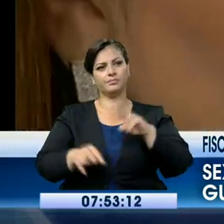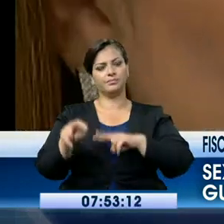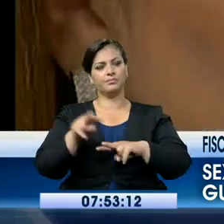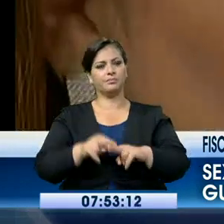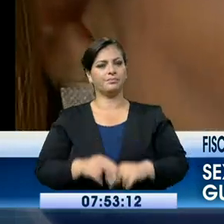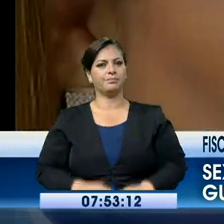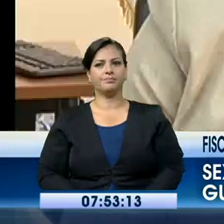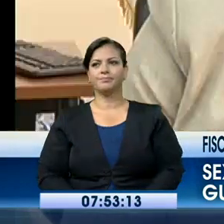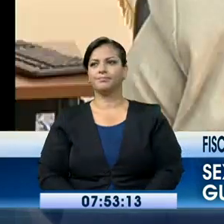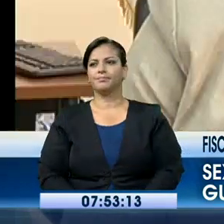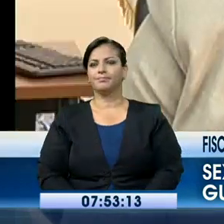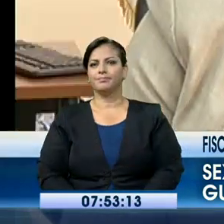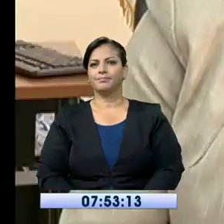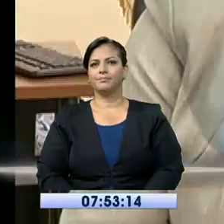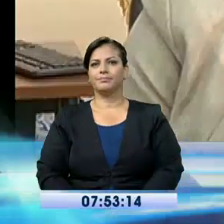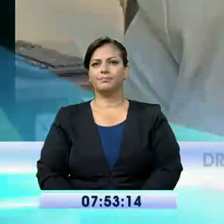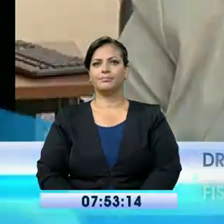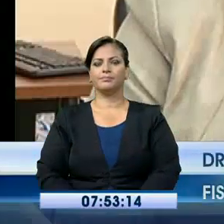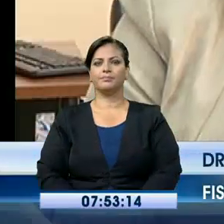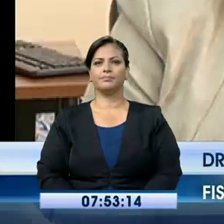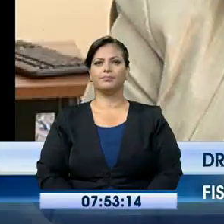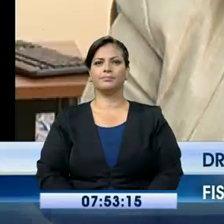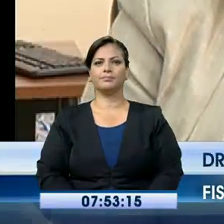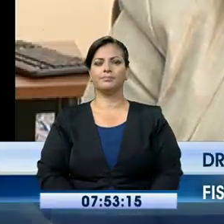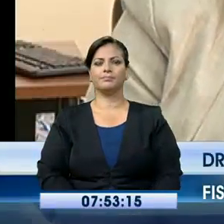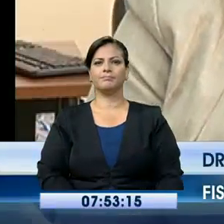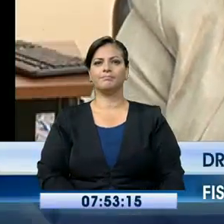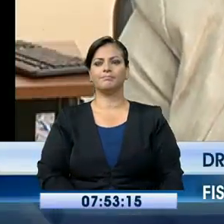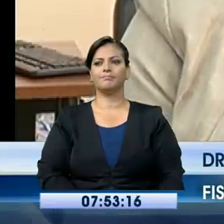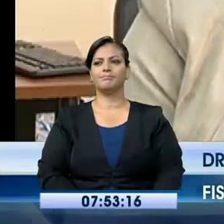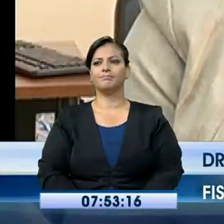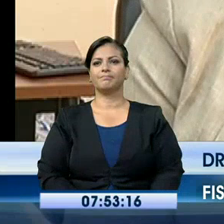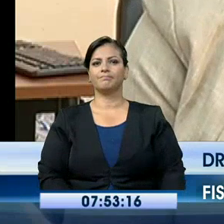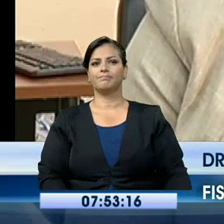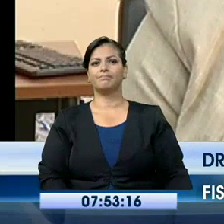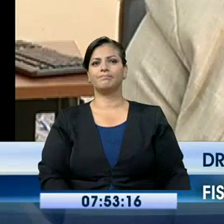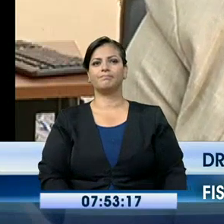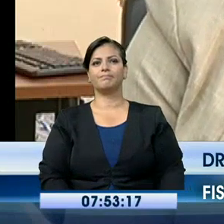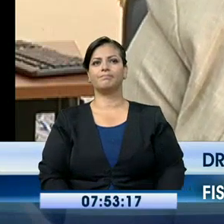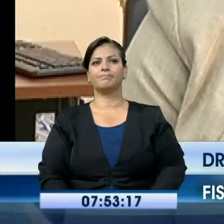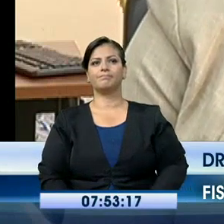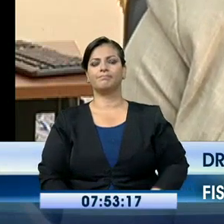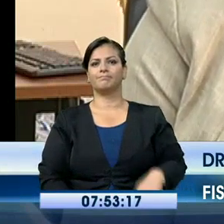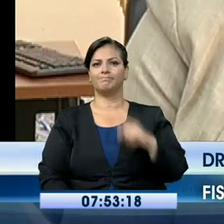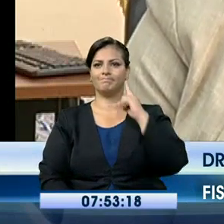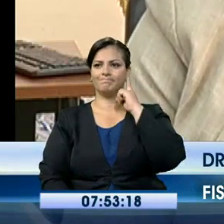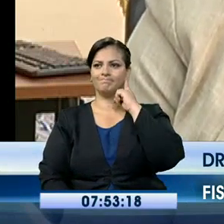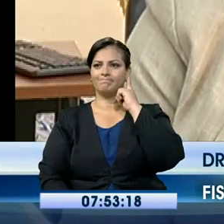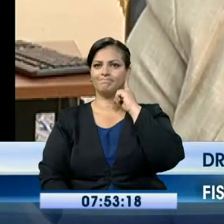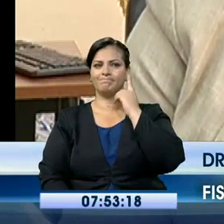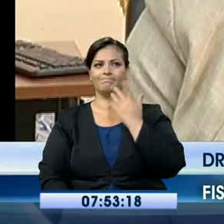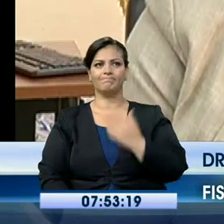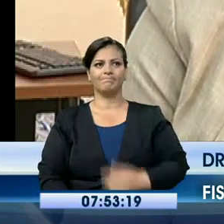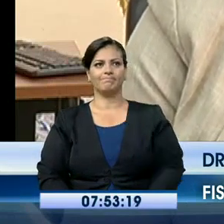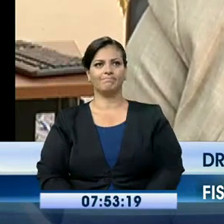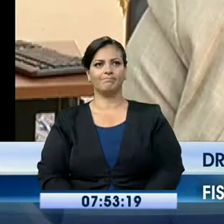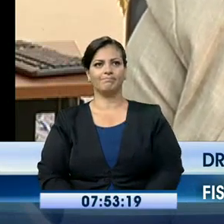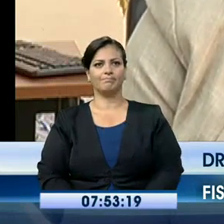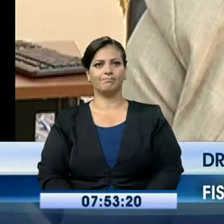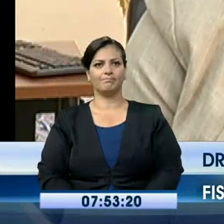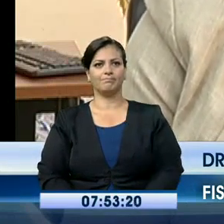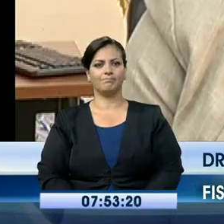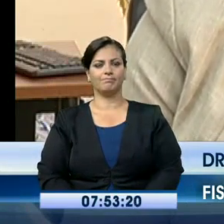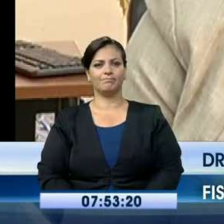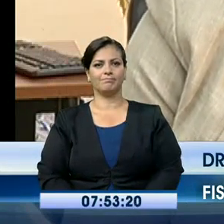de otros delitos. En este caso, hasta el momento, dentro de los delitos sexuales que tenemos, el delito mayor es la violación. Y claro, de ahí se